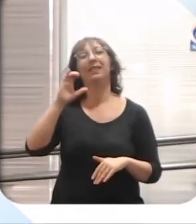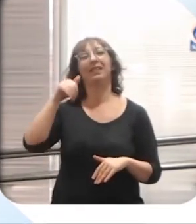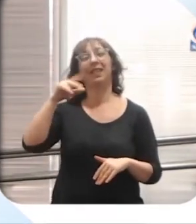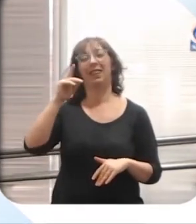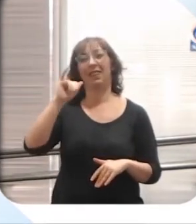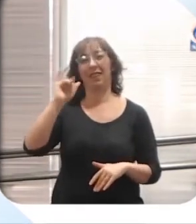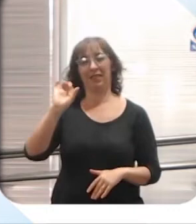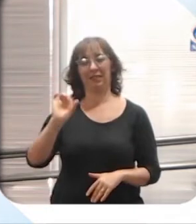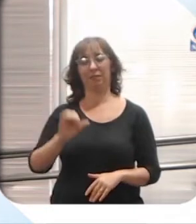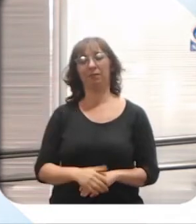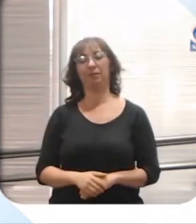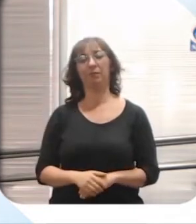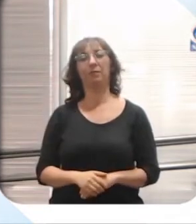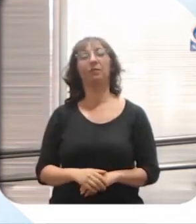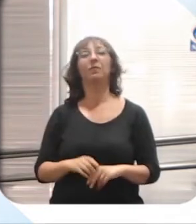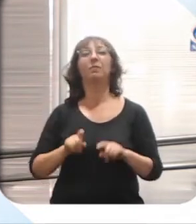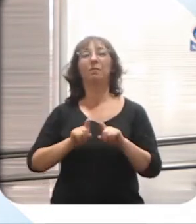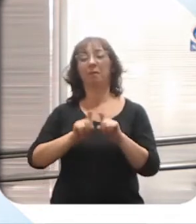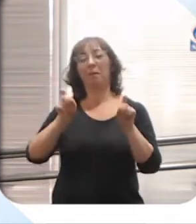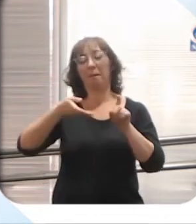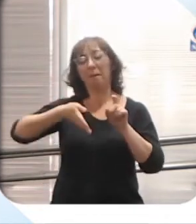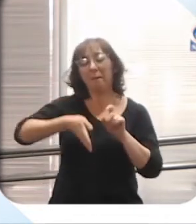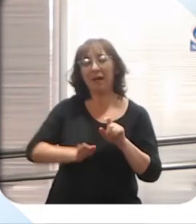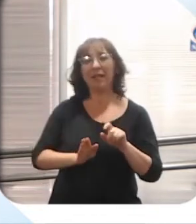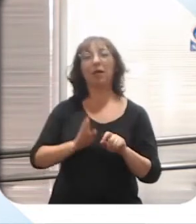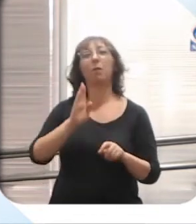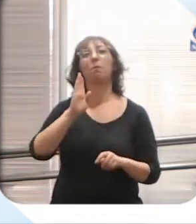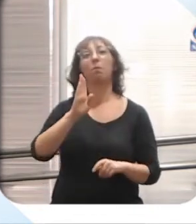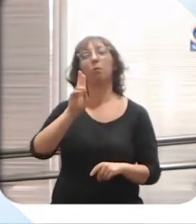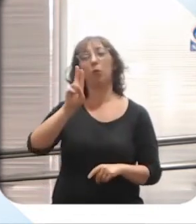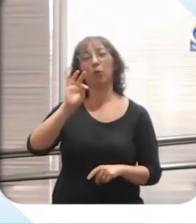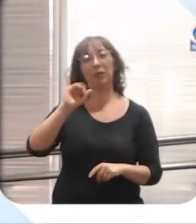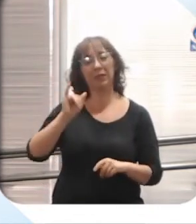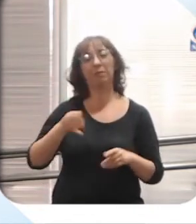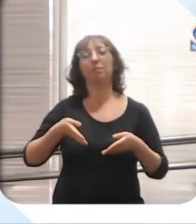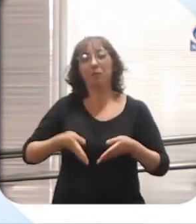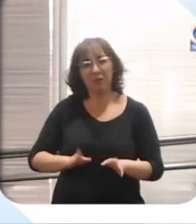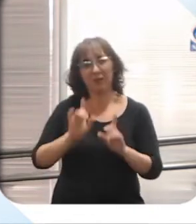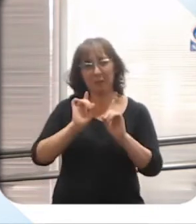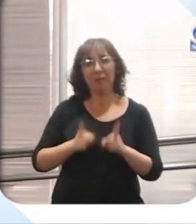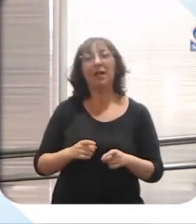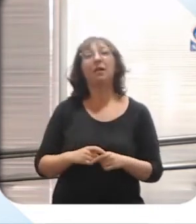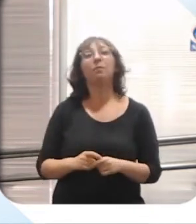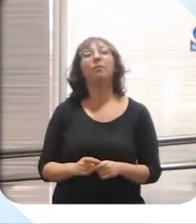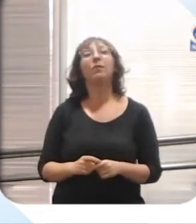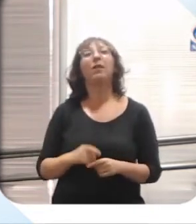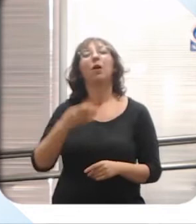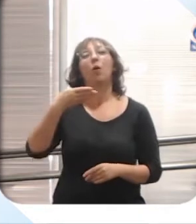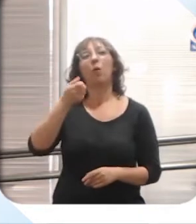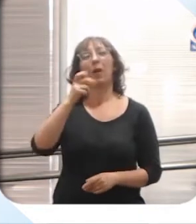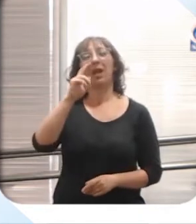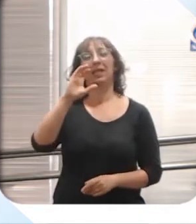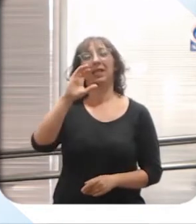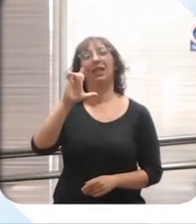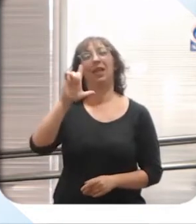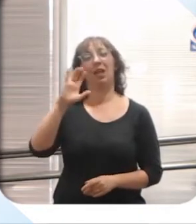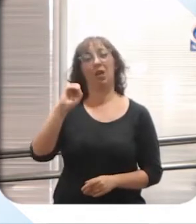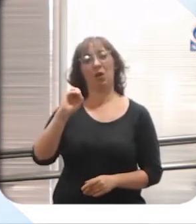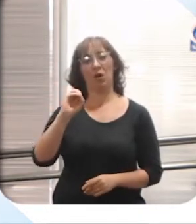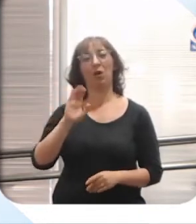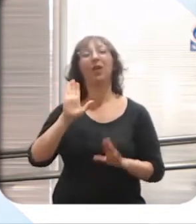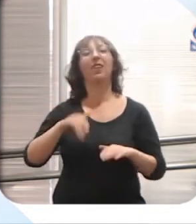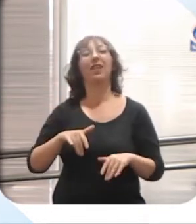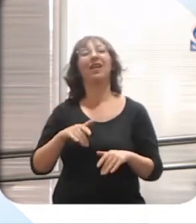CINDIS, la obstetra partera Fernanda Puti, obstetra partera también María Noel Barceló de